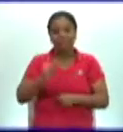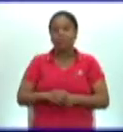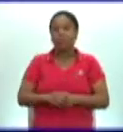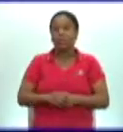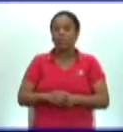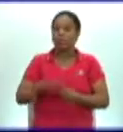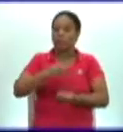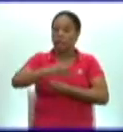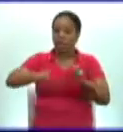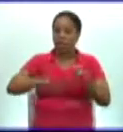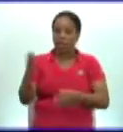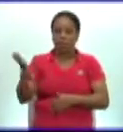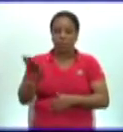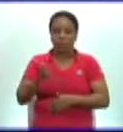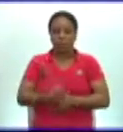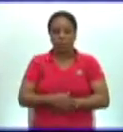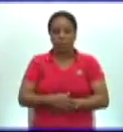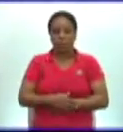velocidad.